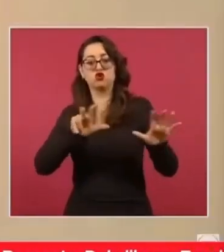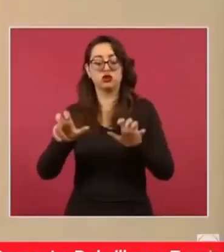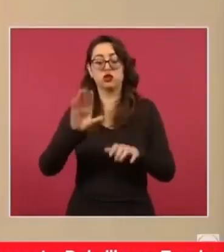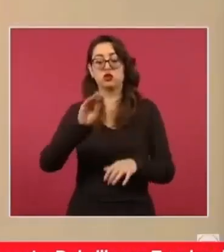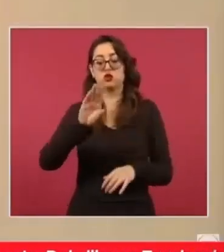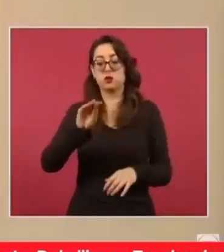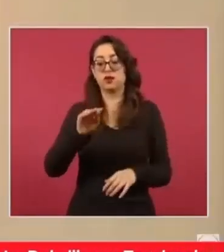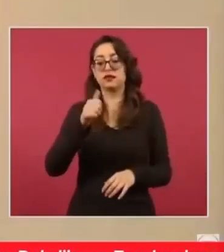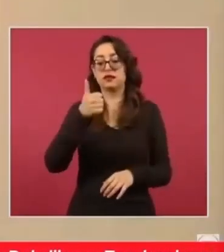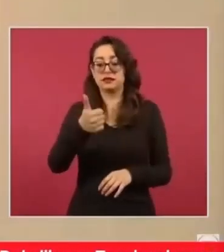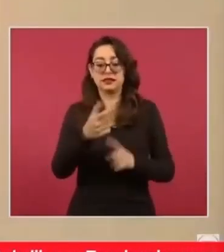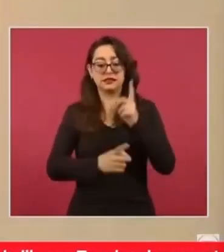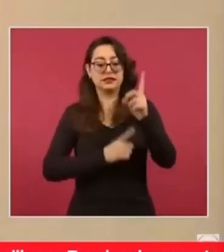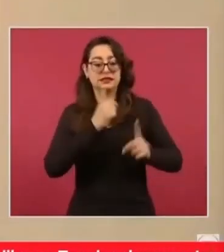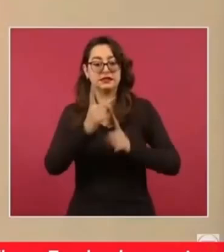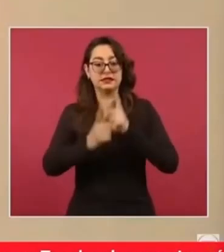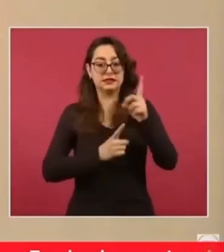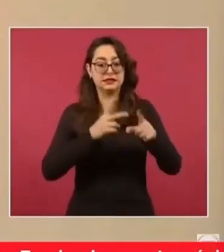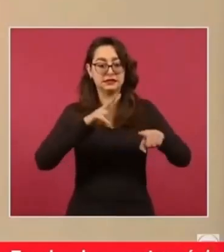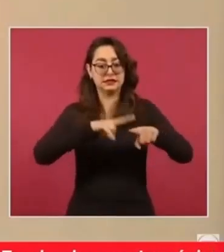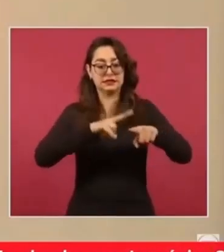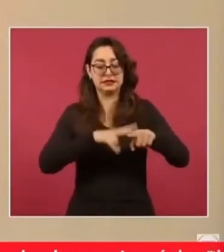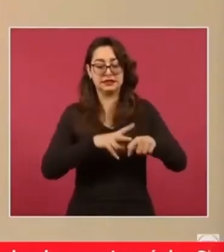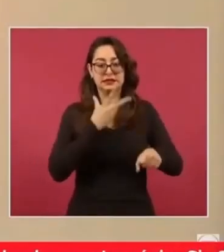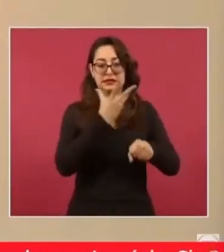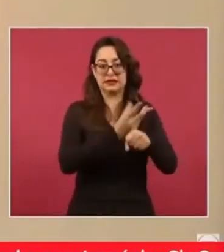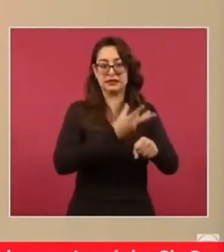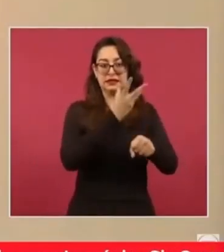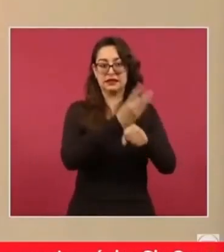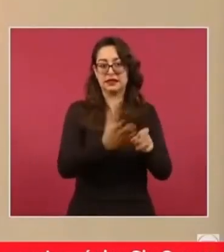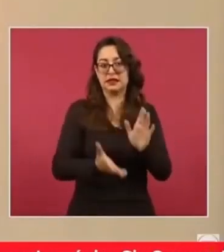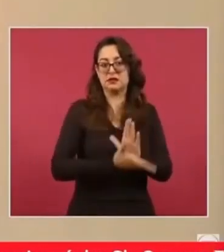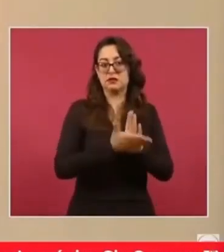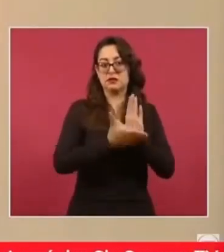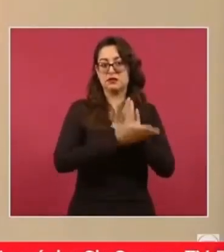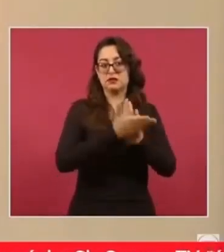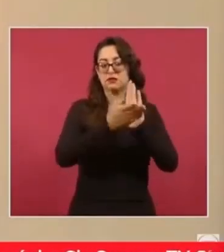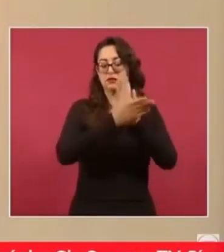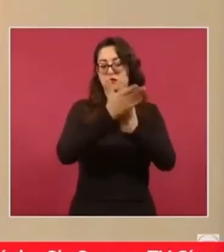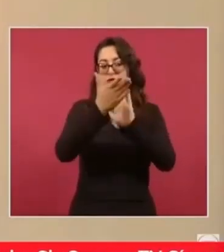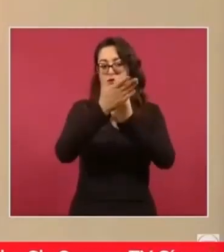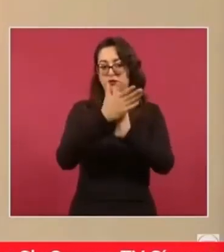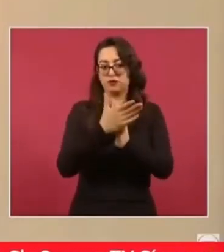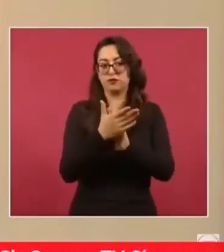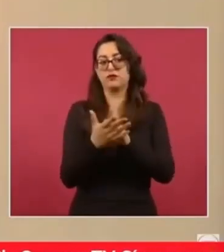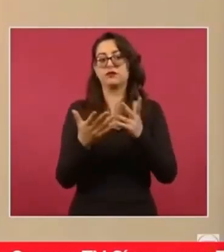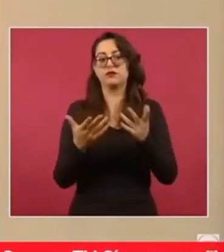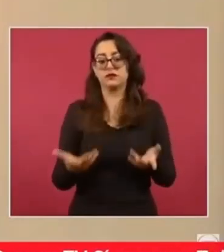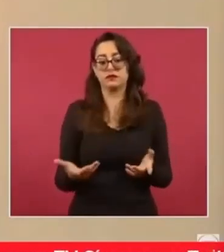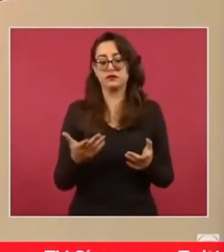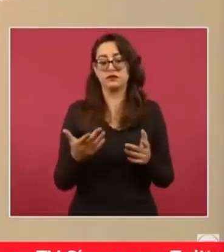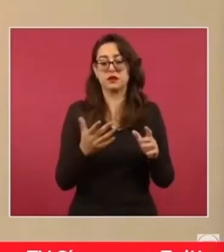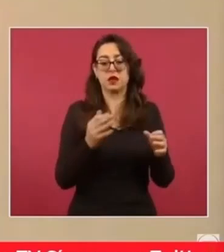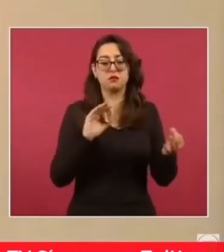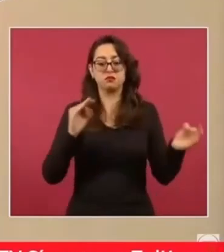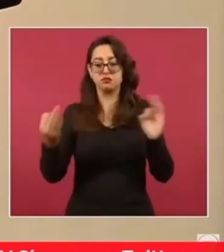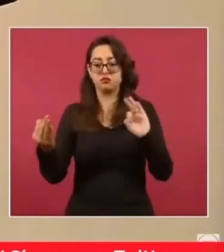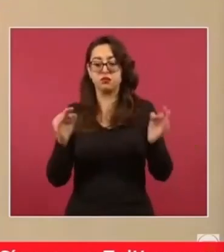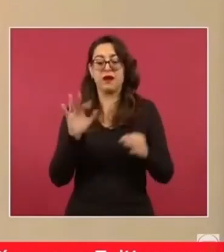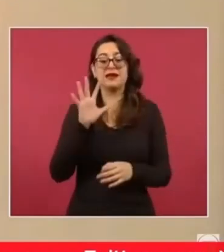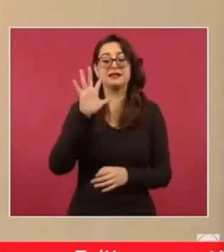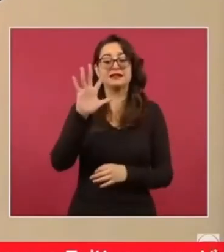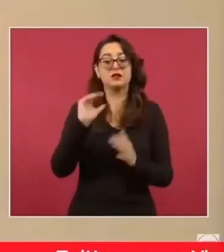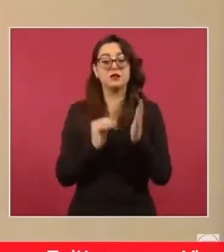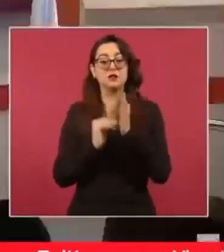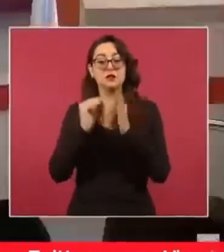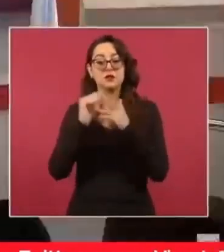espacios deportivos. En un radio máximo de prácticamente 1 kilómetro de distancia, el beneficio es a 5